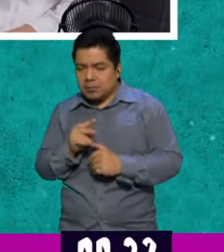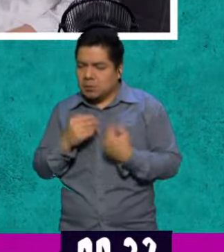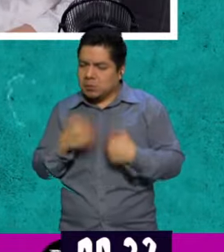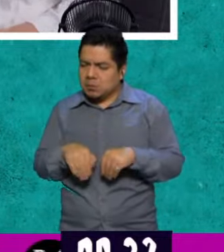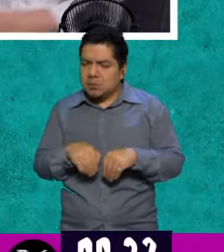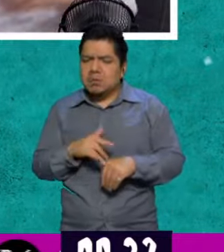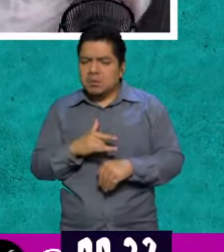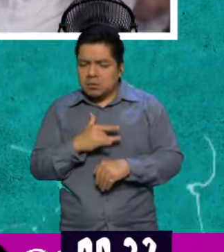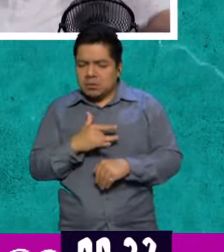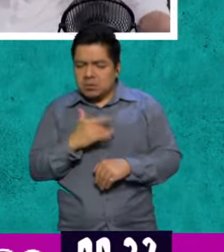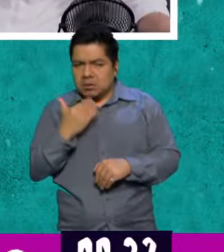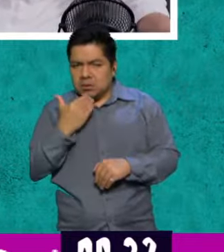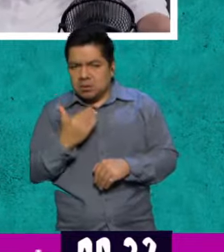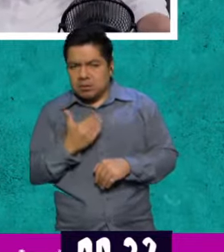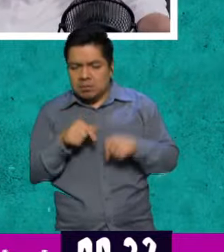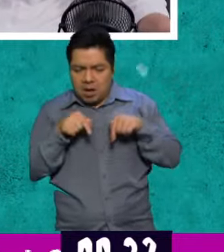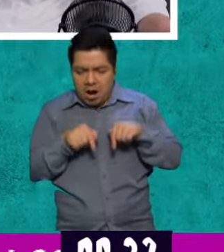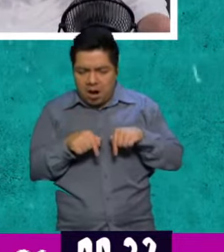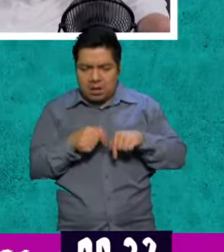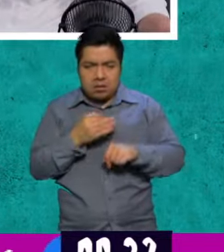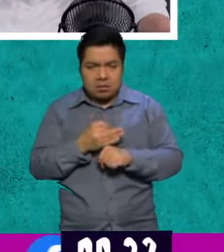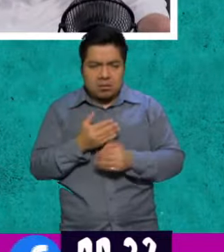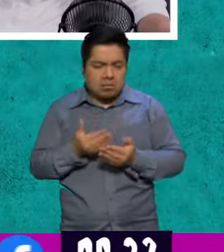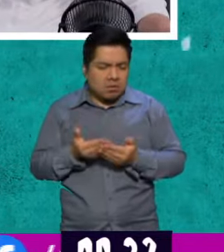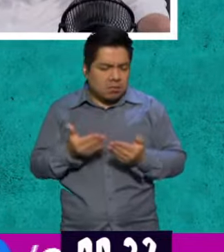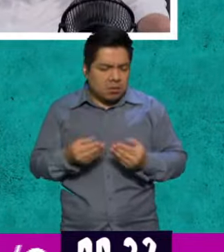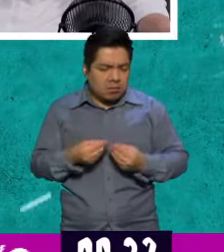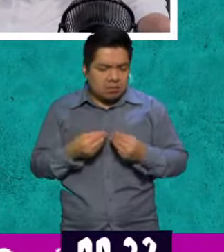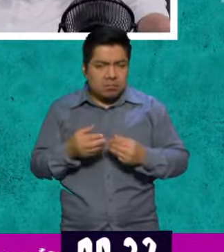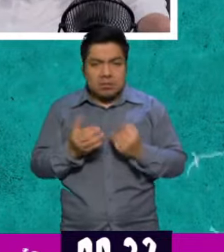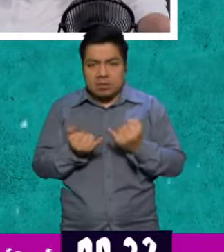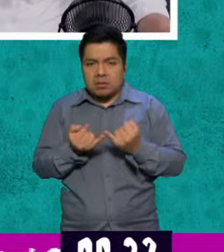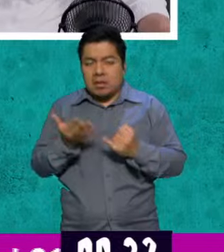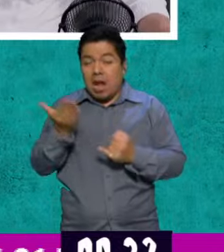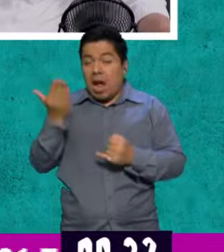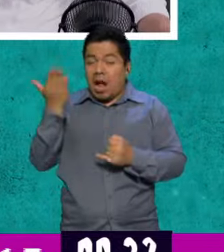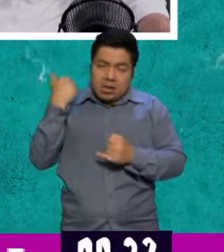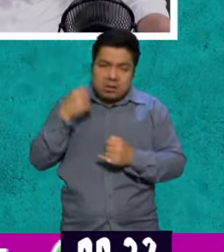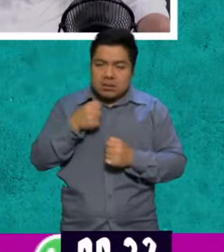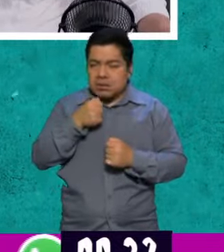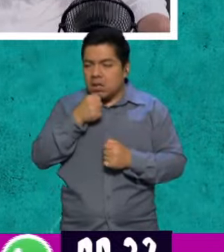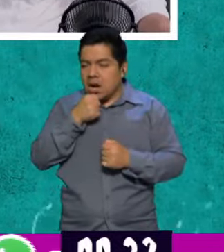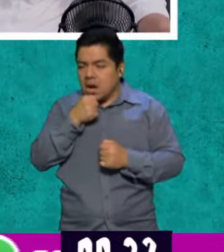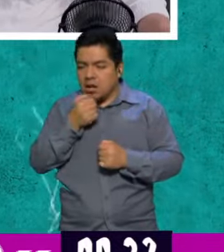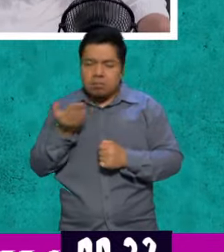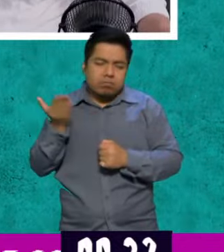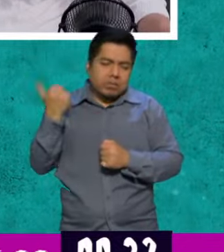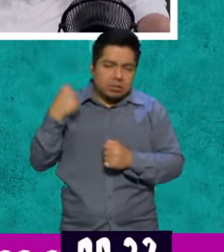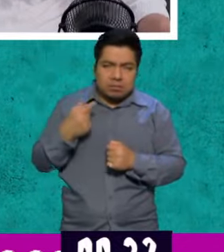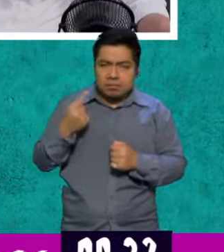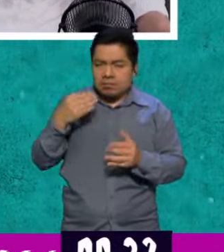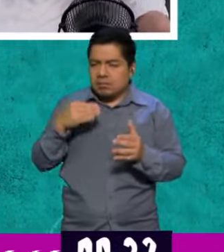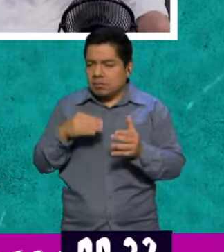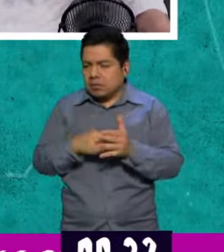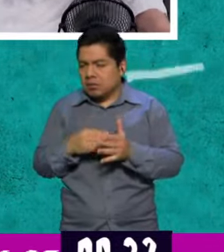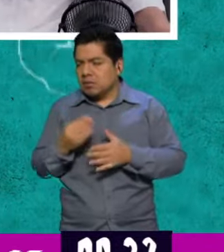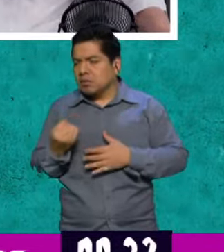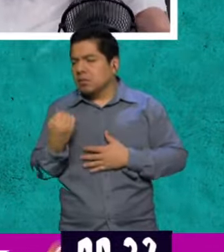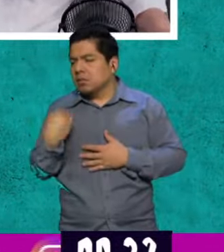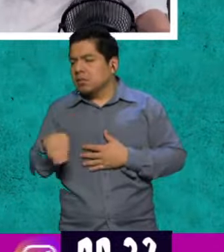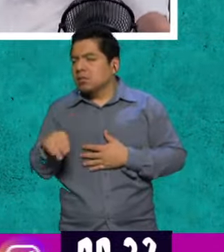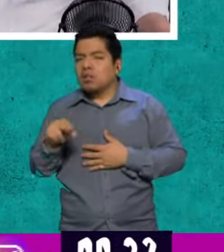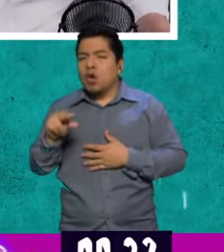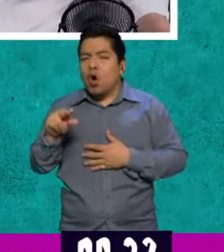alentador. En la época que nosotros empezamos a ejercer el periodismo, allá en los lejanos años 80 del